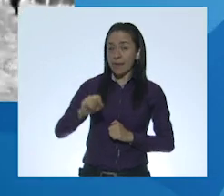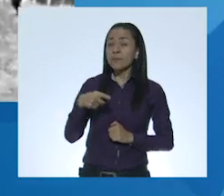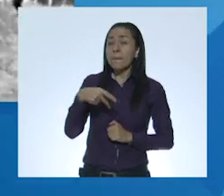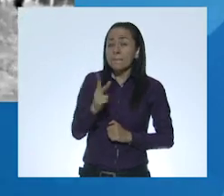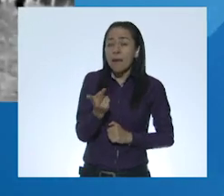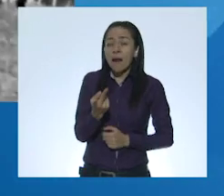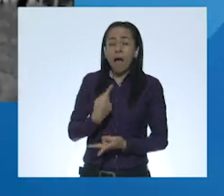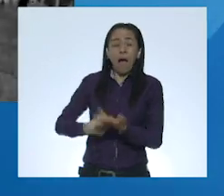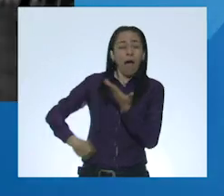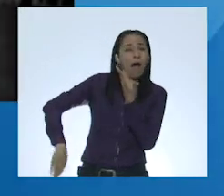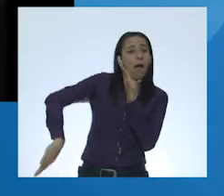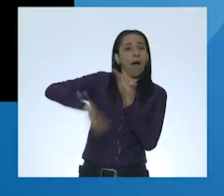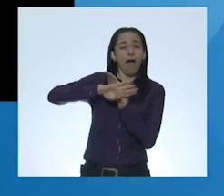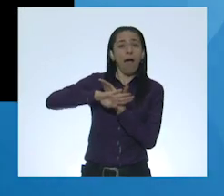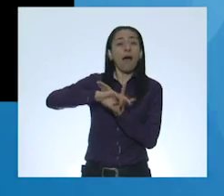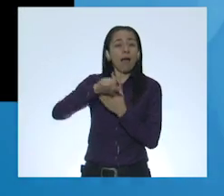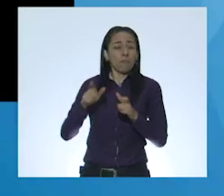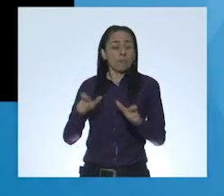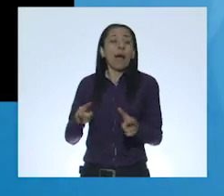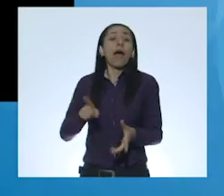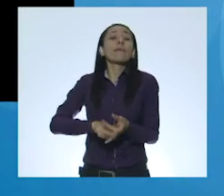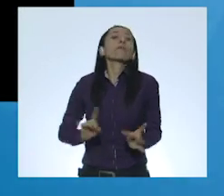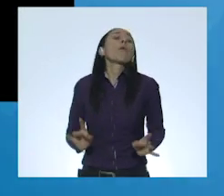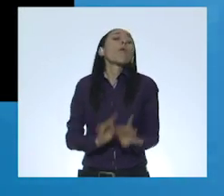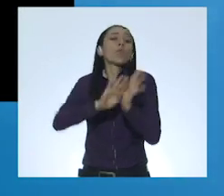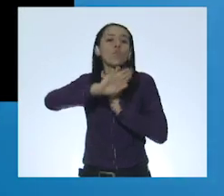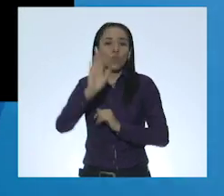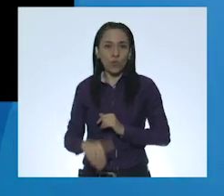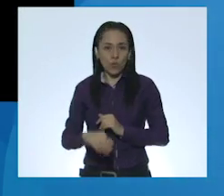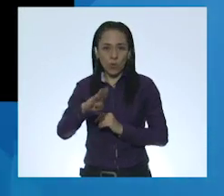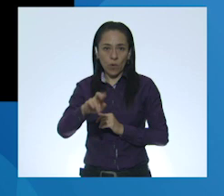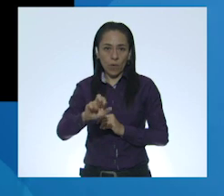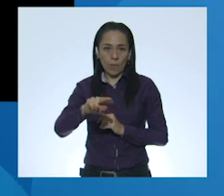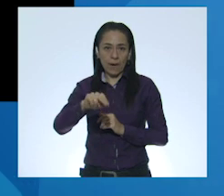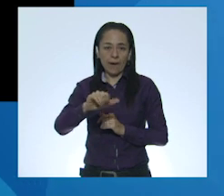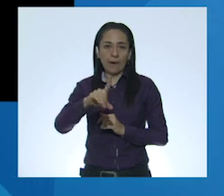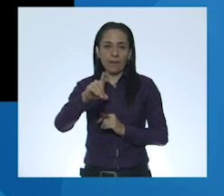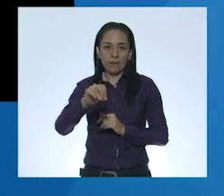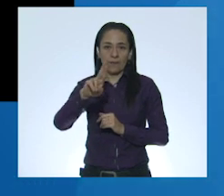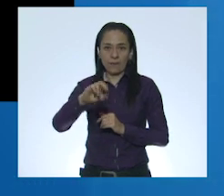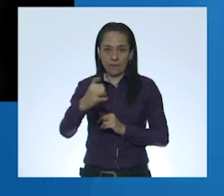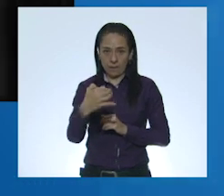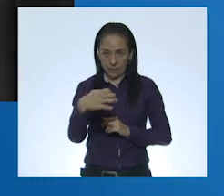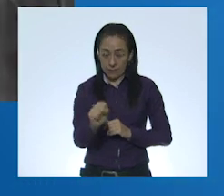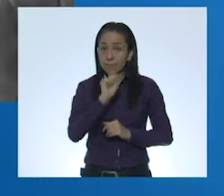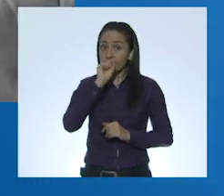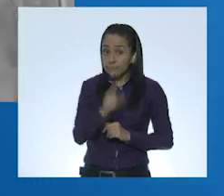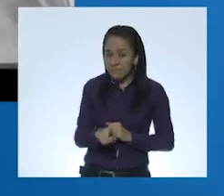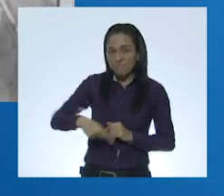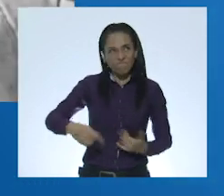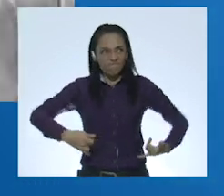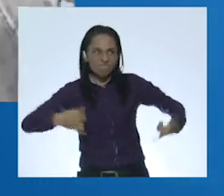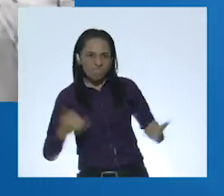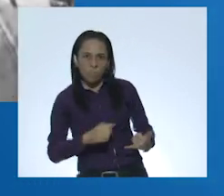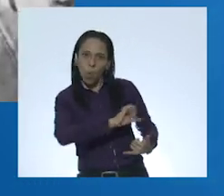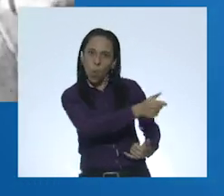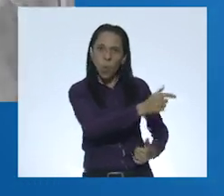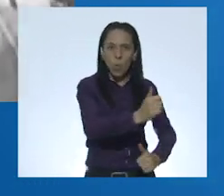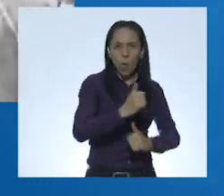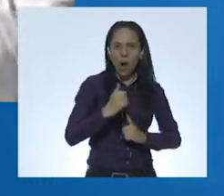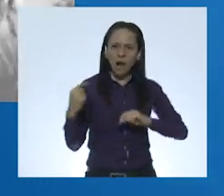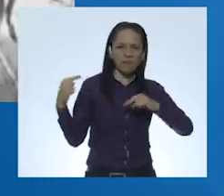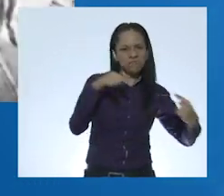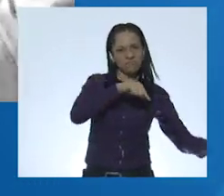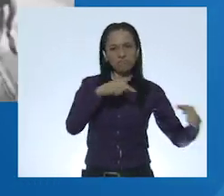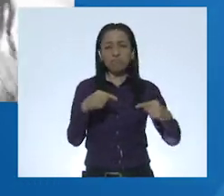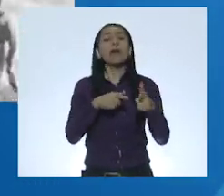la guarnición. En el ataque murió Bernardo Reyes. El enfrentamiento entre los rebeldes y las tropas leales continuó en la